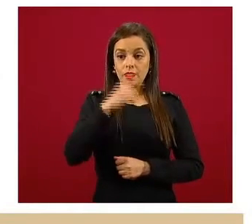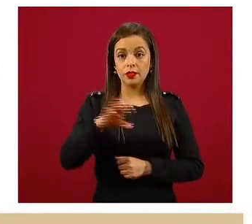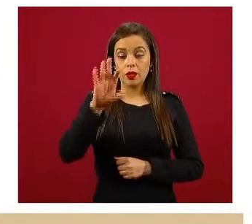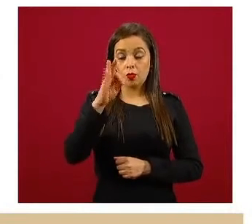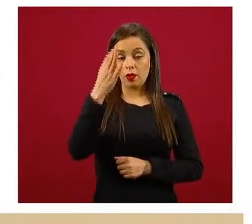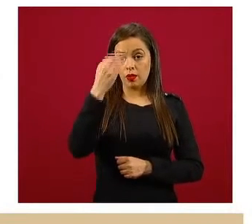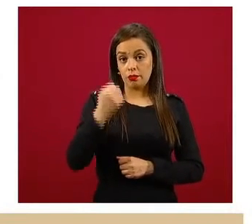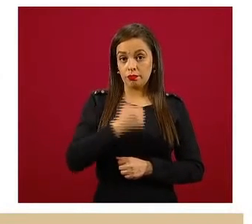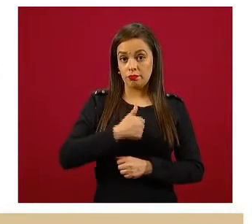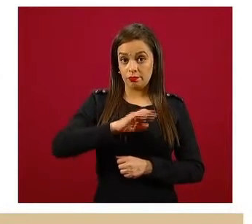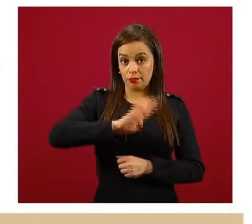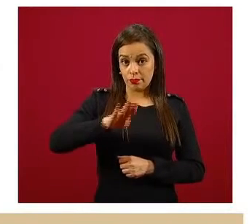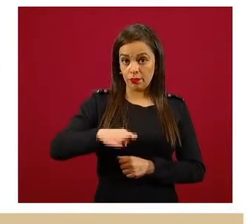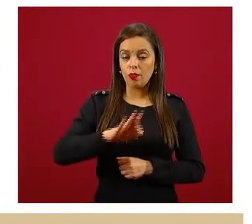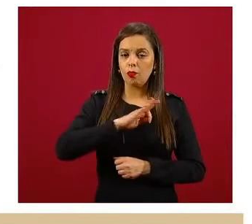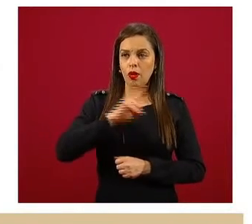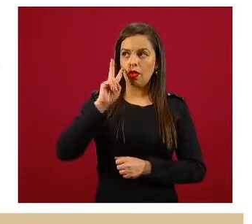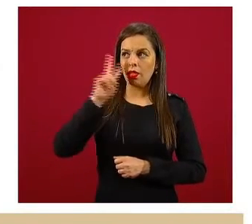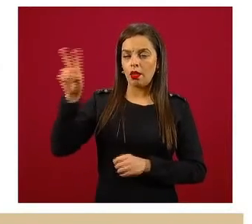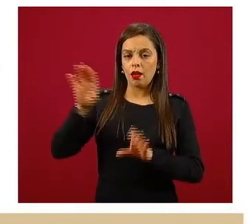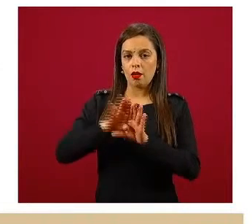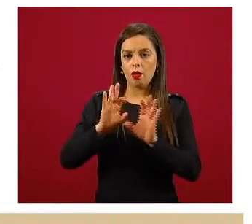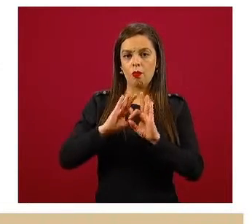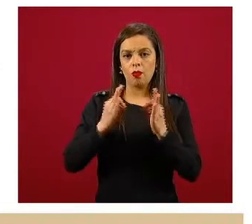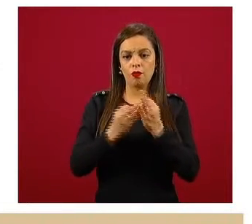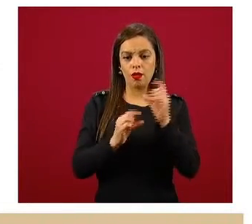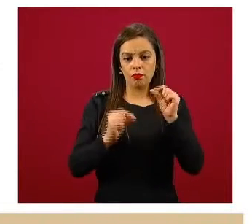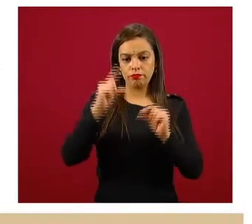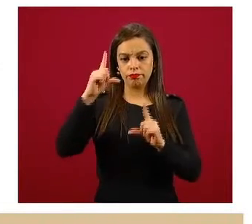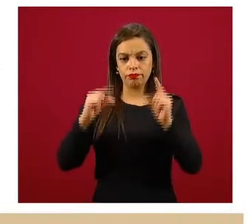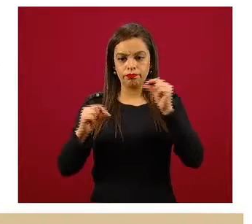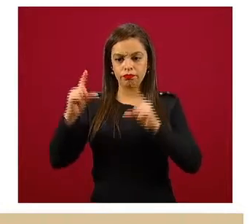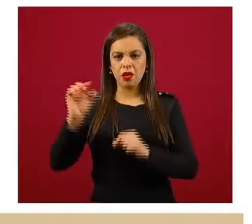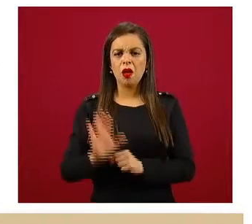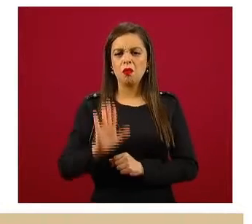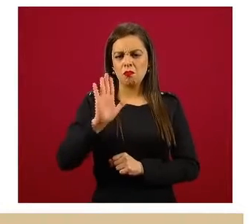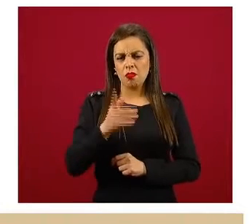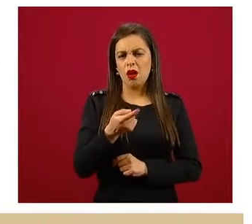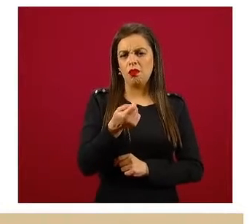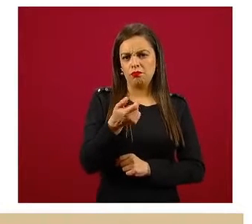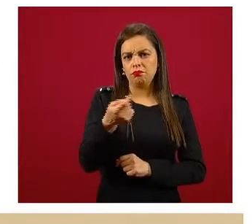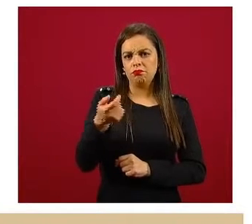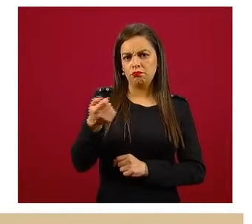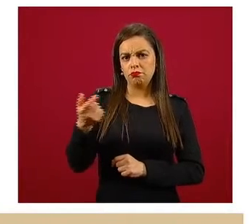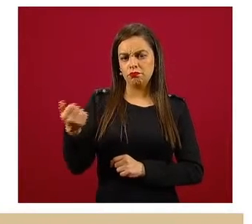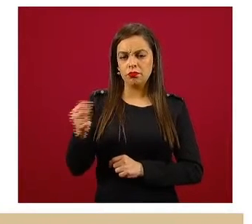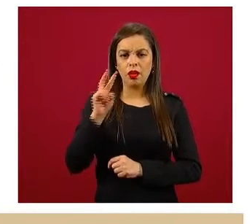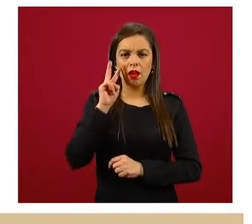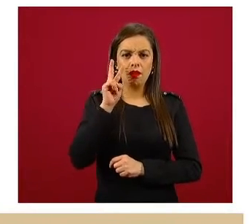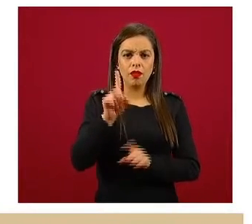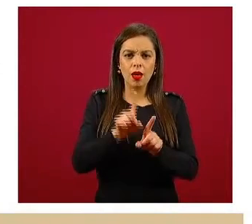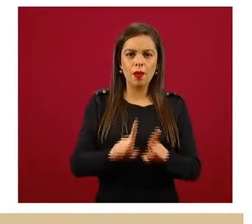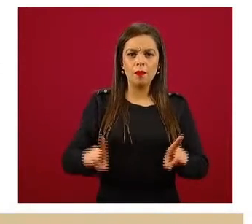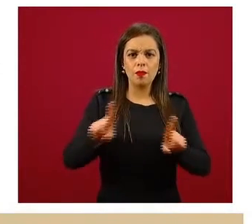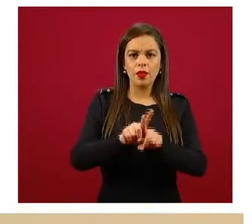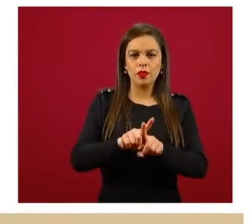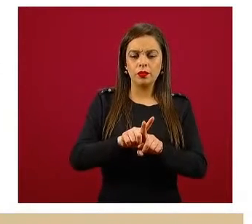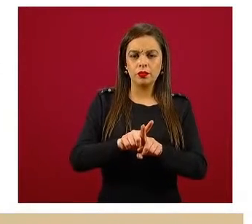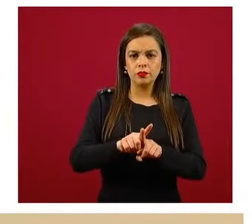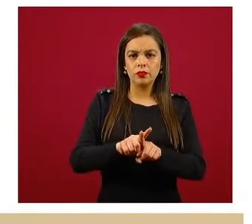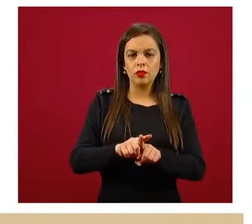149 defunciones. Vemos una distribución de alguna manera bastante similar a la que veíamos en la distribución de los